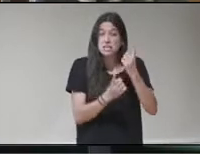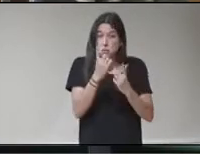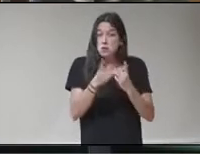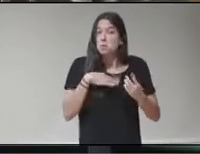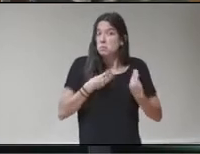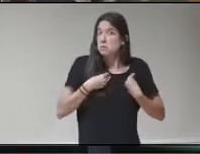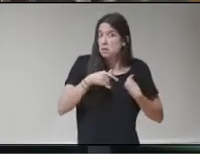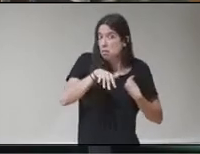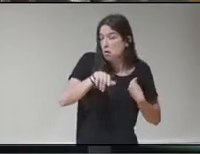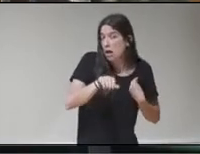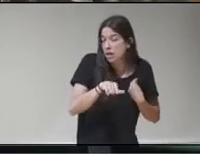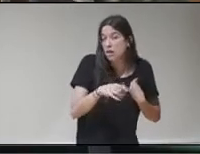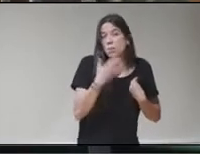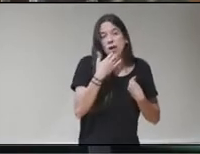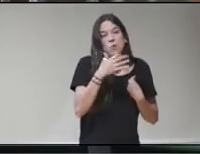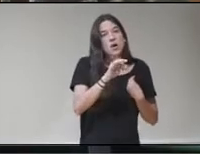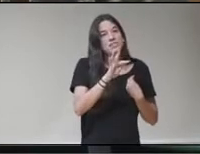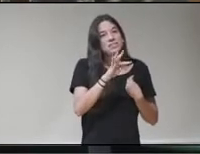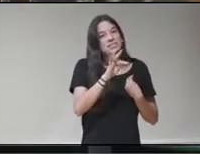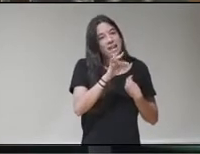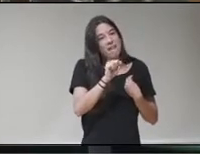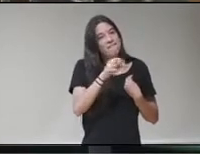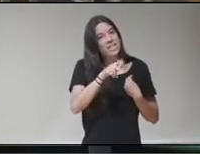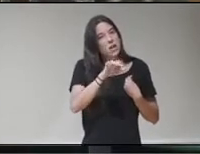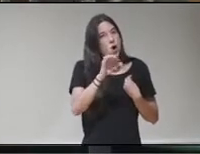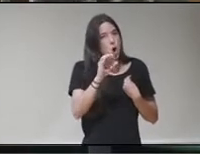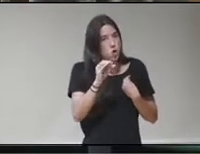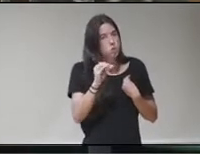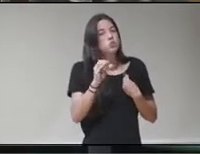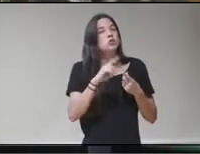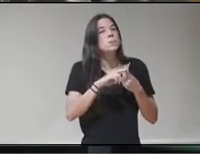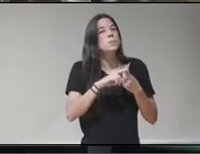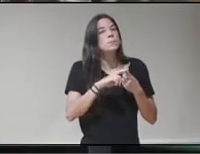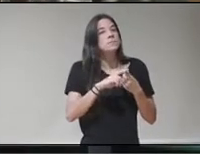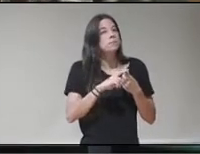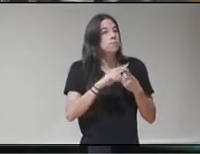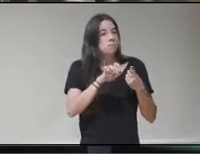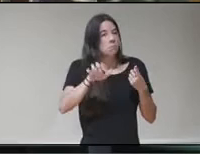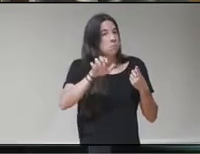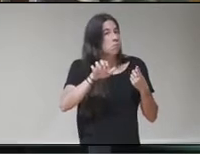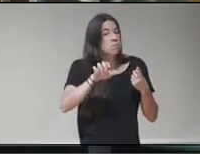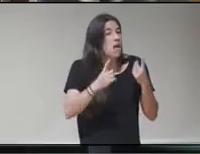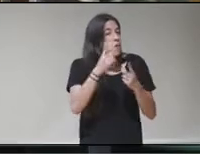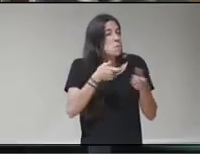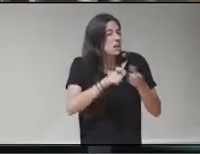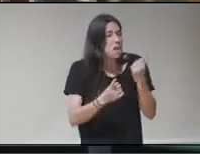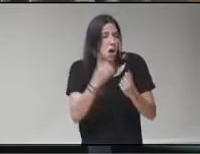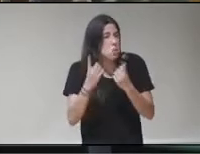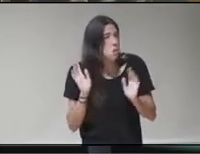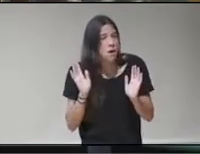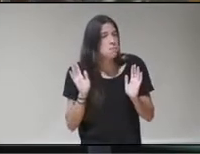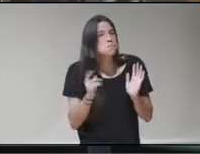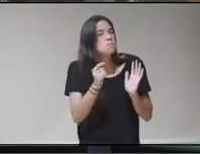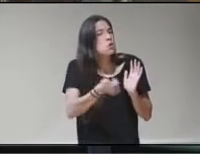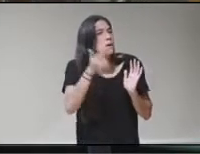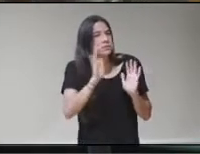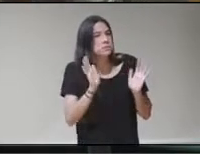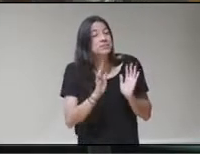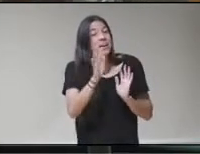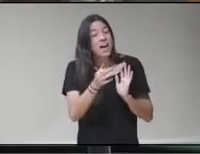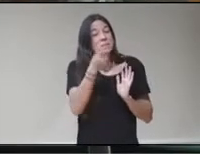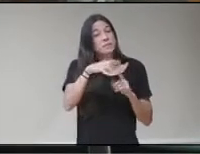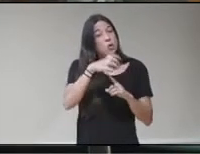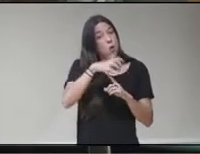vivir ahí, Staphylococcus epidermidis, Cutibacterium acnes, alguna corinebacteria, poca cosa más. Hay además un hongo